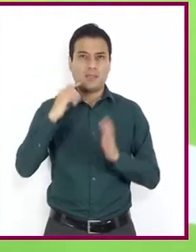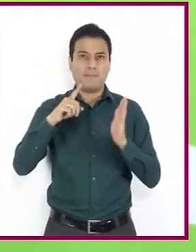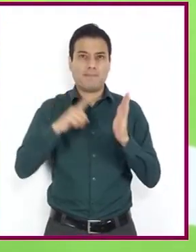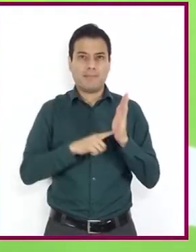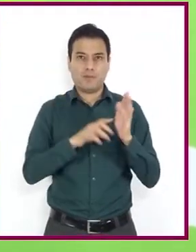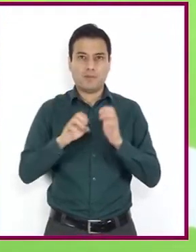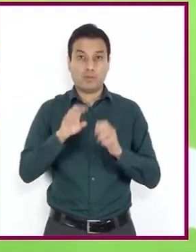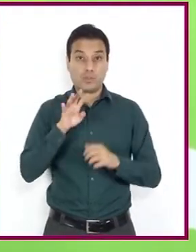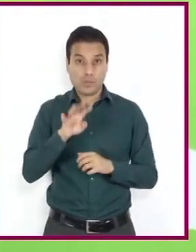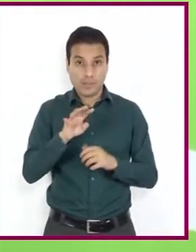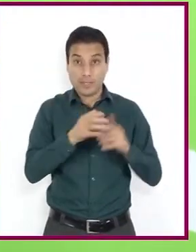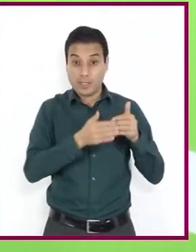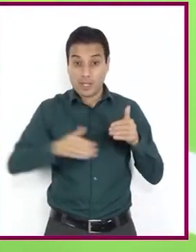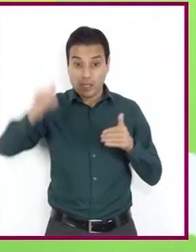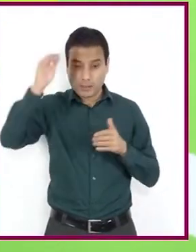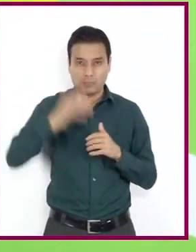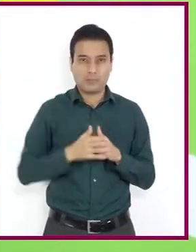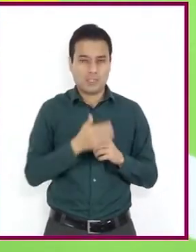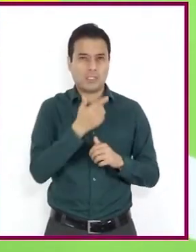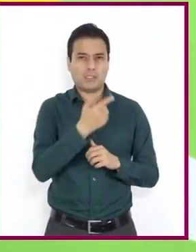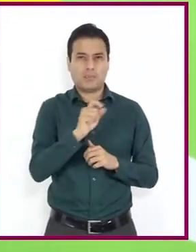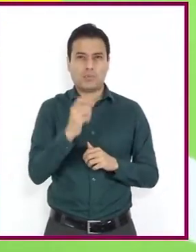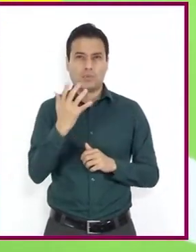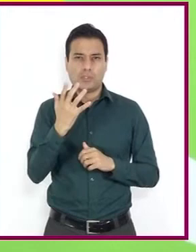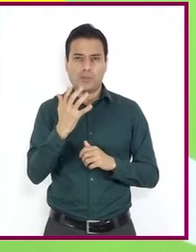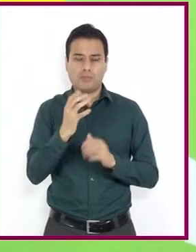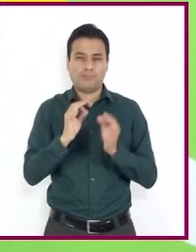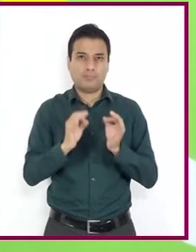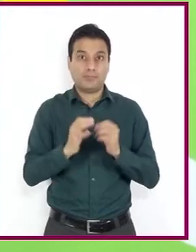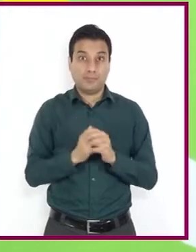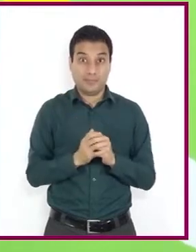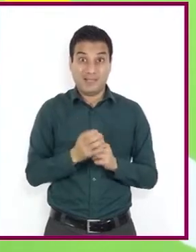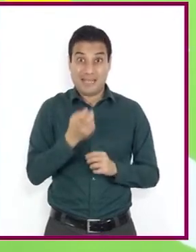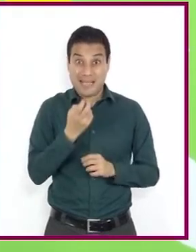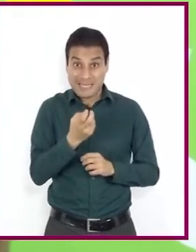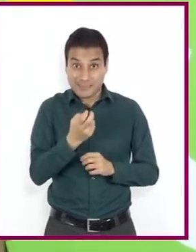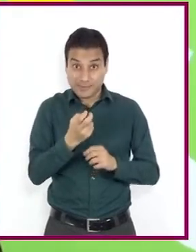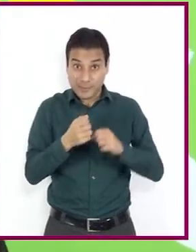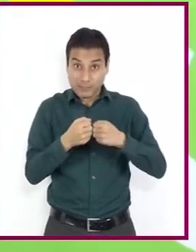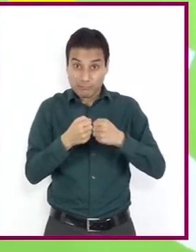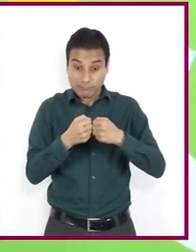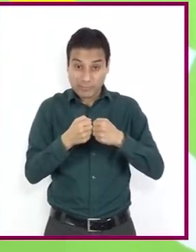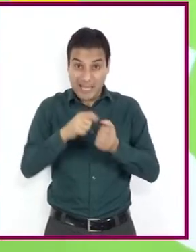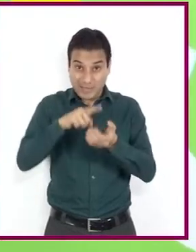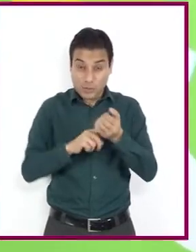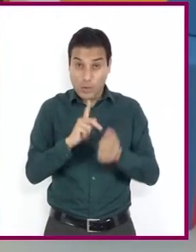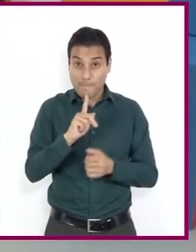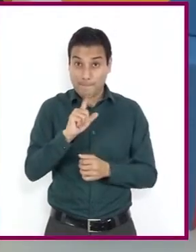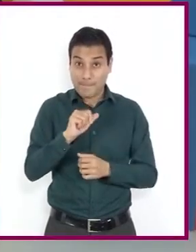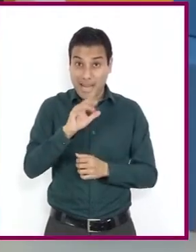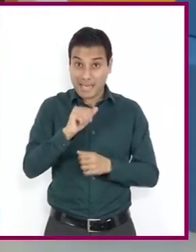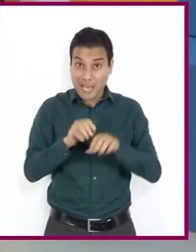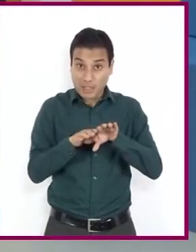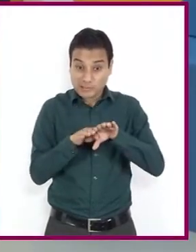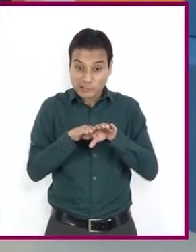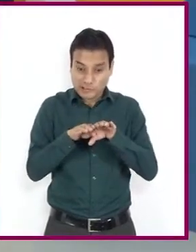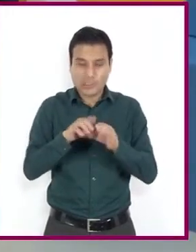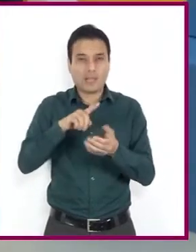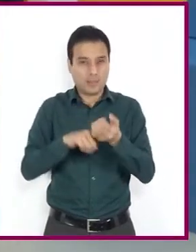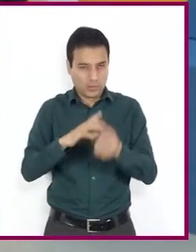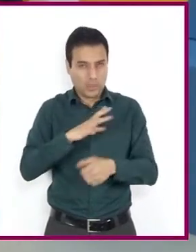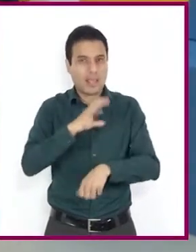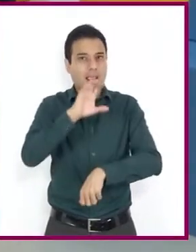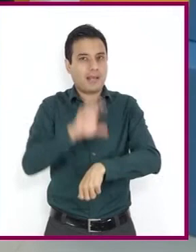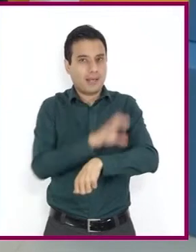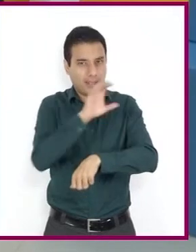1919. Eso significa acumulación de energía porque las placas siguen en movimiento. Con esos